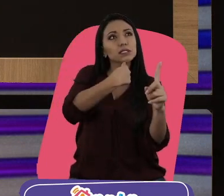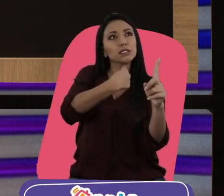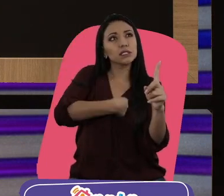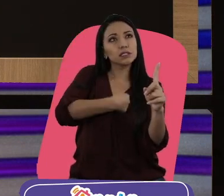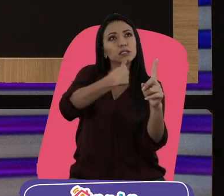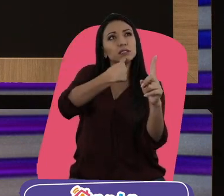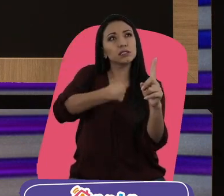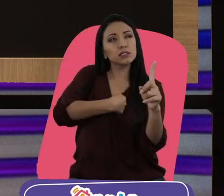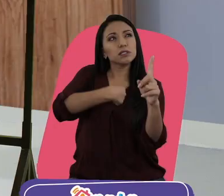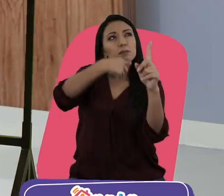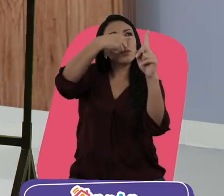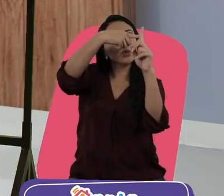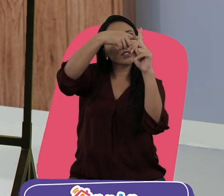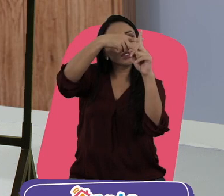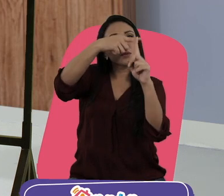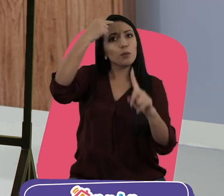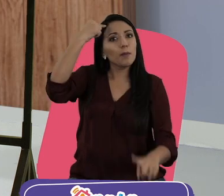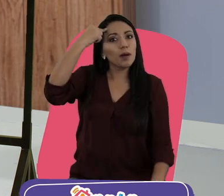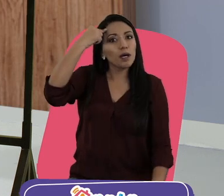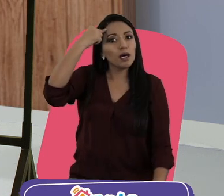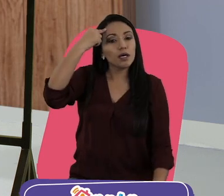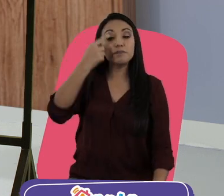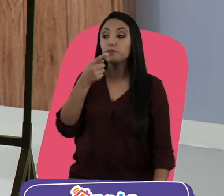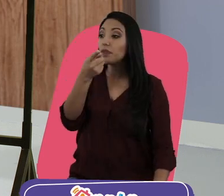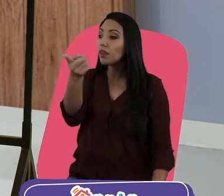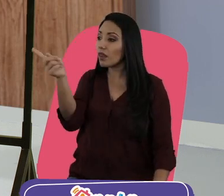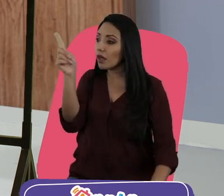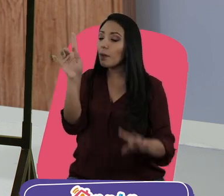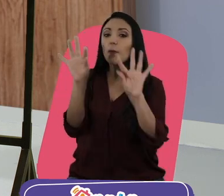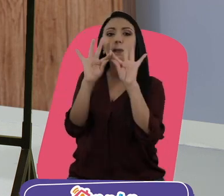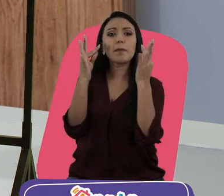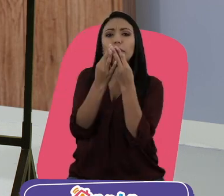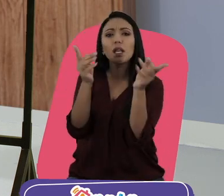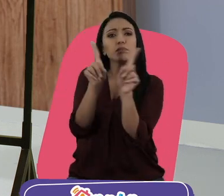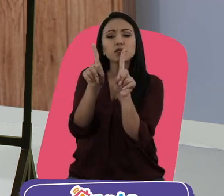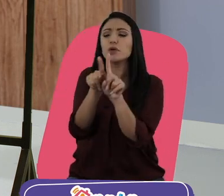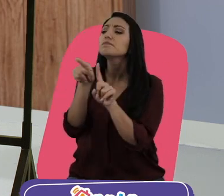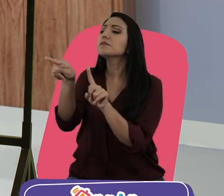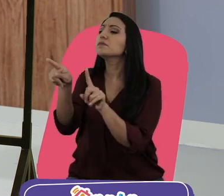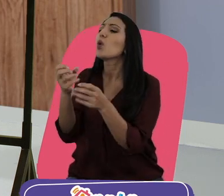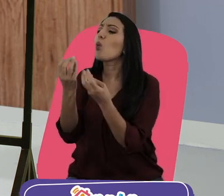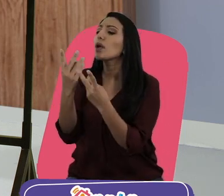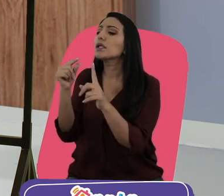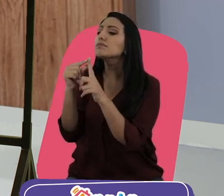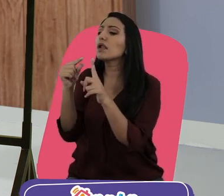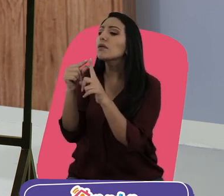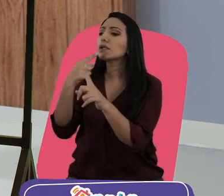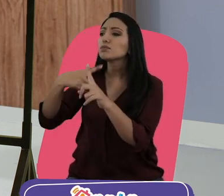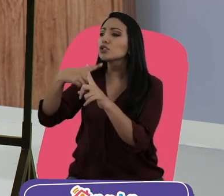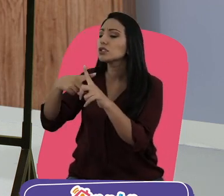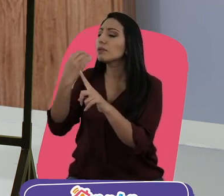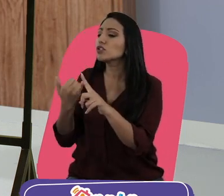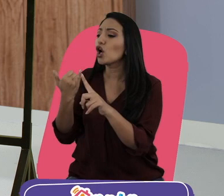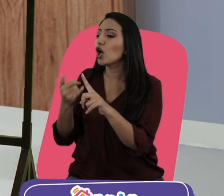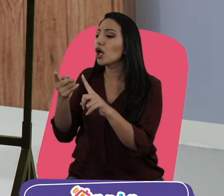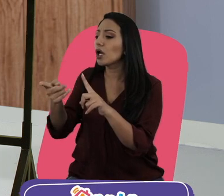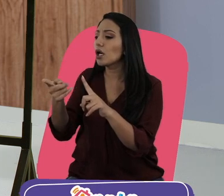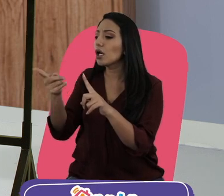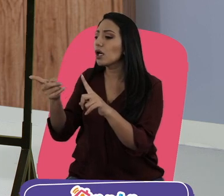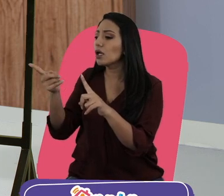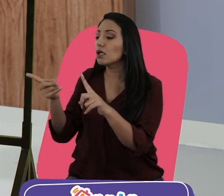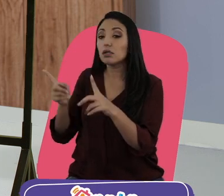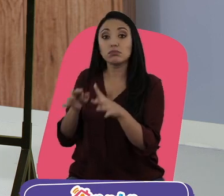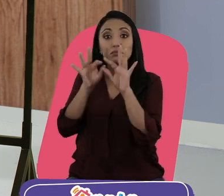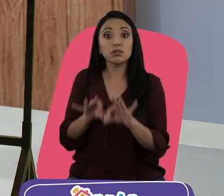hoy? Invita ahora a tu familia a hacer el mismo ejercicio. Tú vas a tener una misión